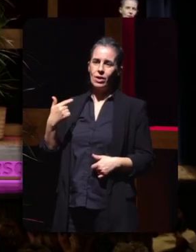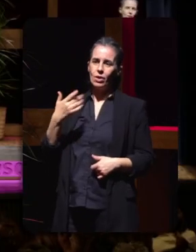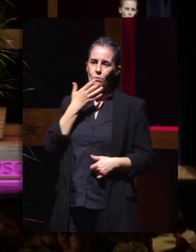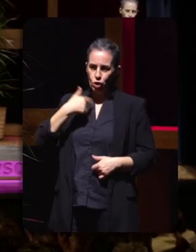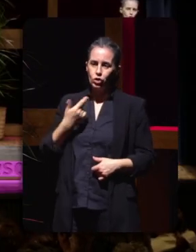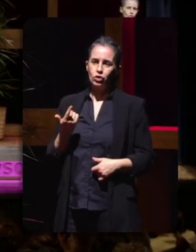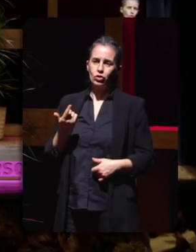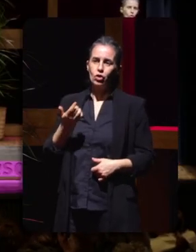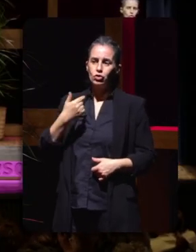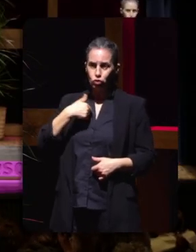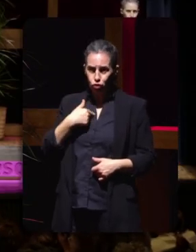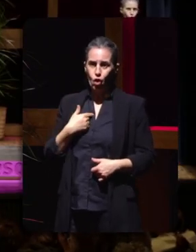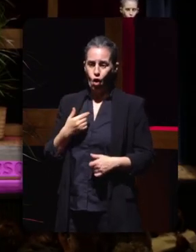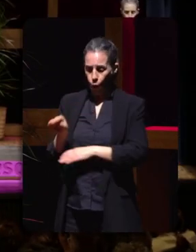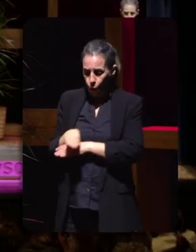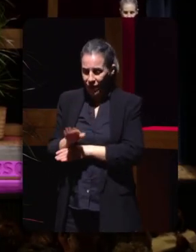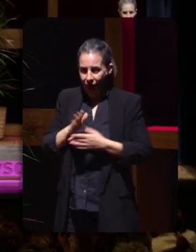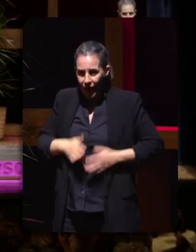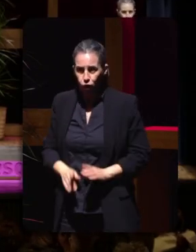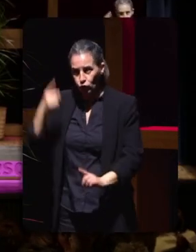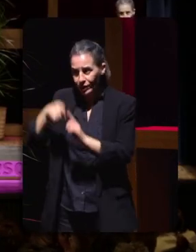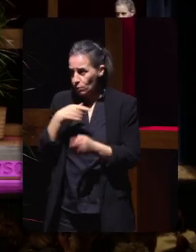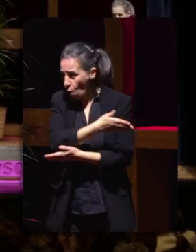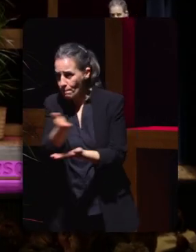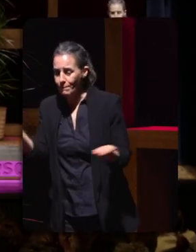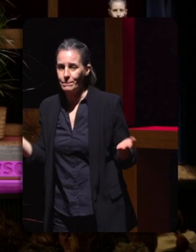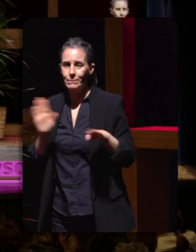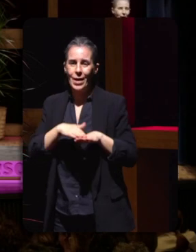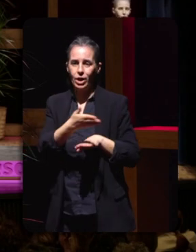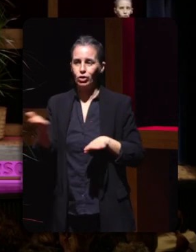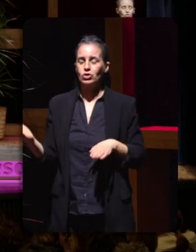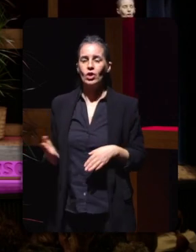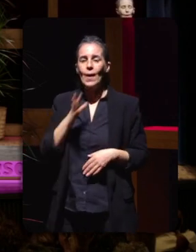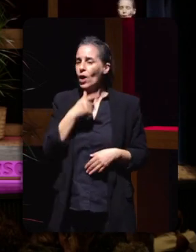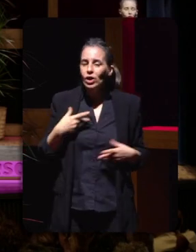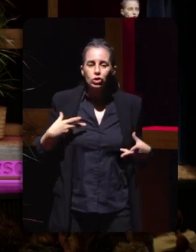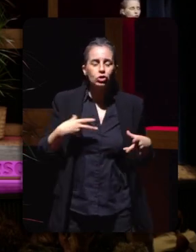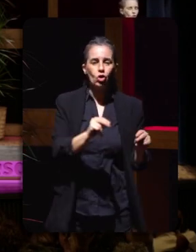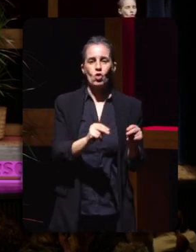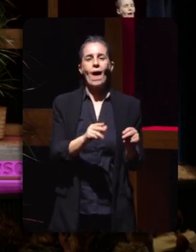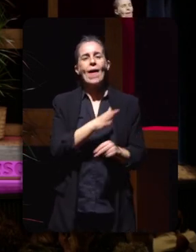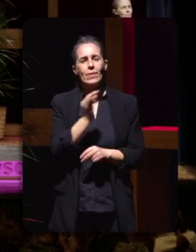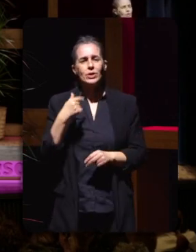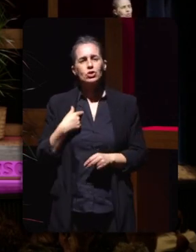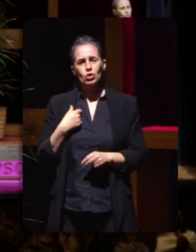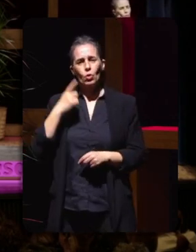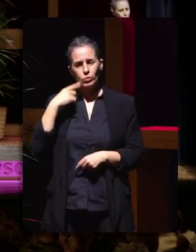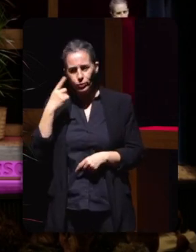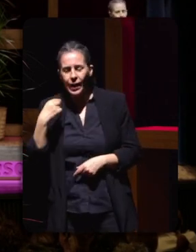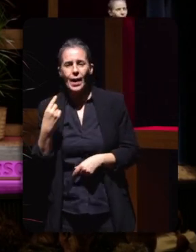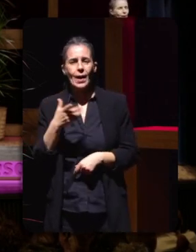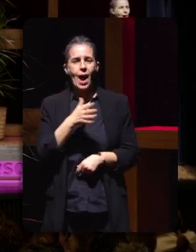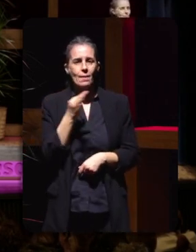para mí para la que cría pues va a ser que ahora es que no y además sangrando y de manera imparable